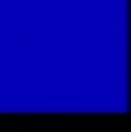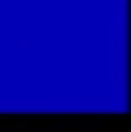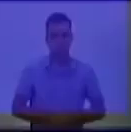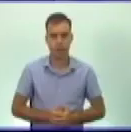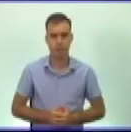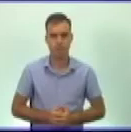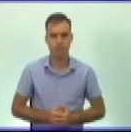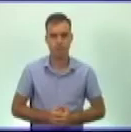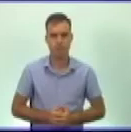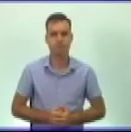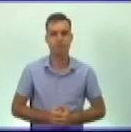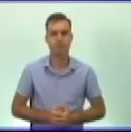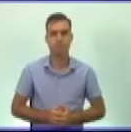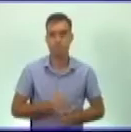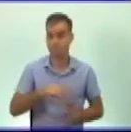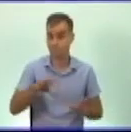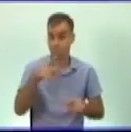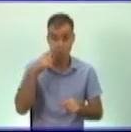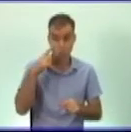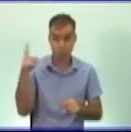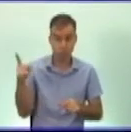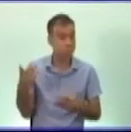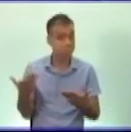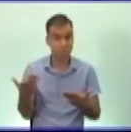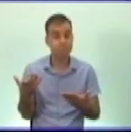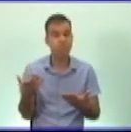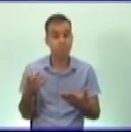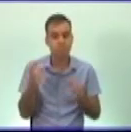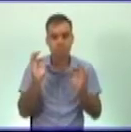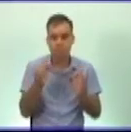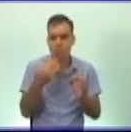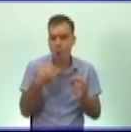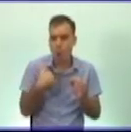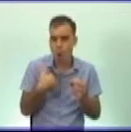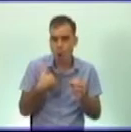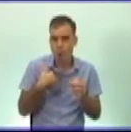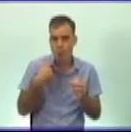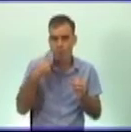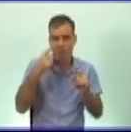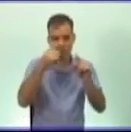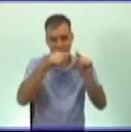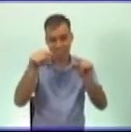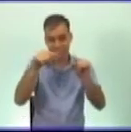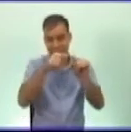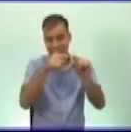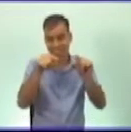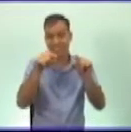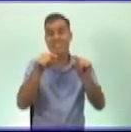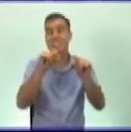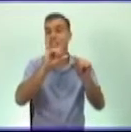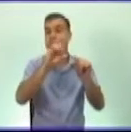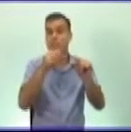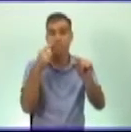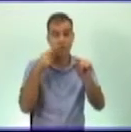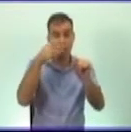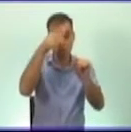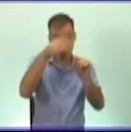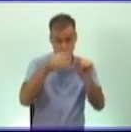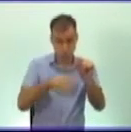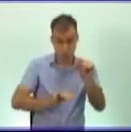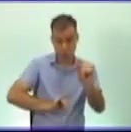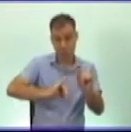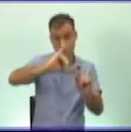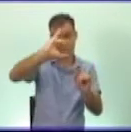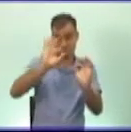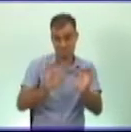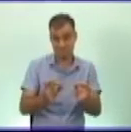Bien, ustedes pudieron ver, bueno, inicialmente cómo planteé el ángulo de abertura, que era 60, ¿verdad? Y al trazar la altura, lo dividimos.